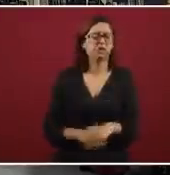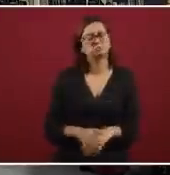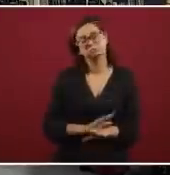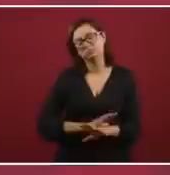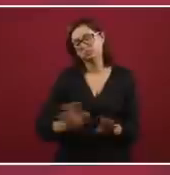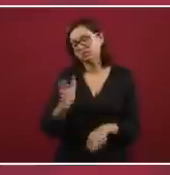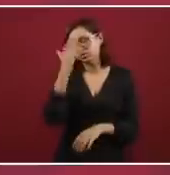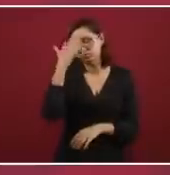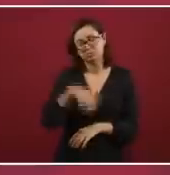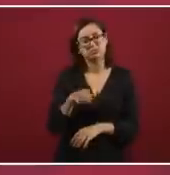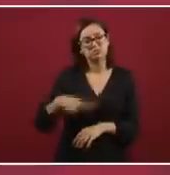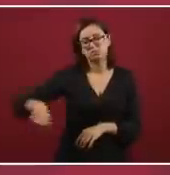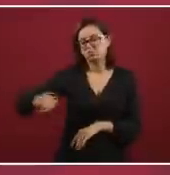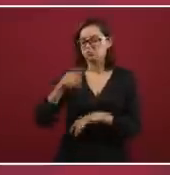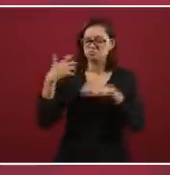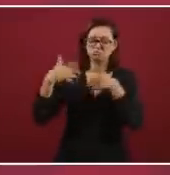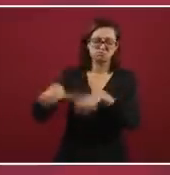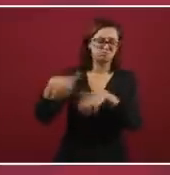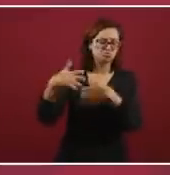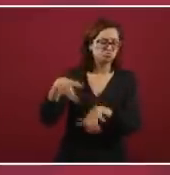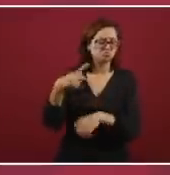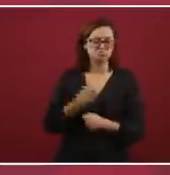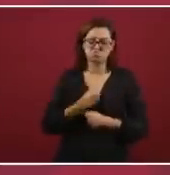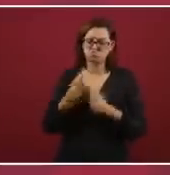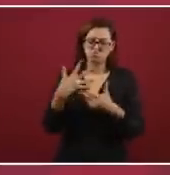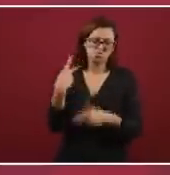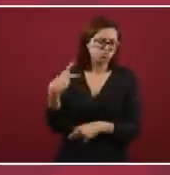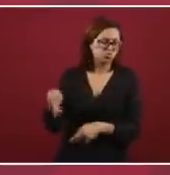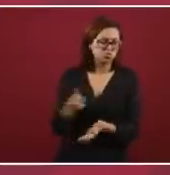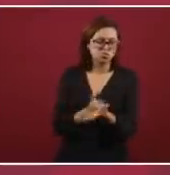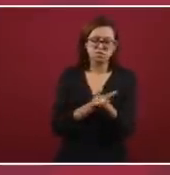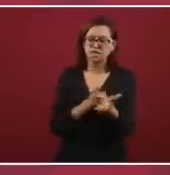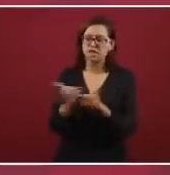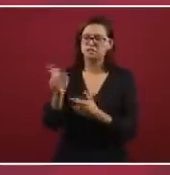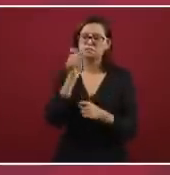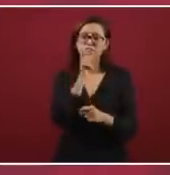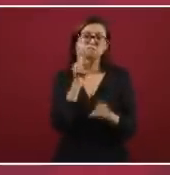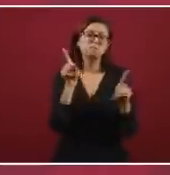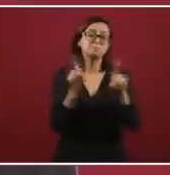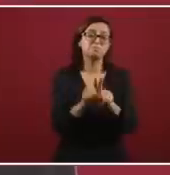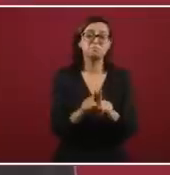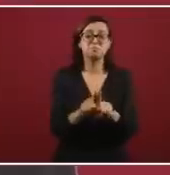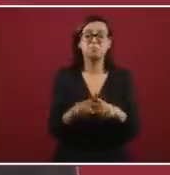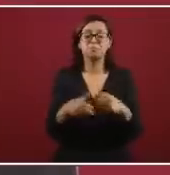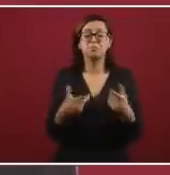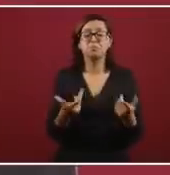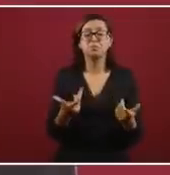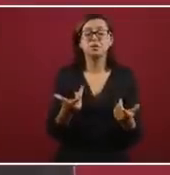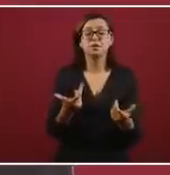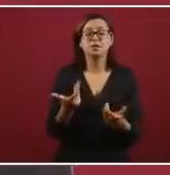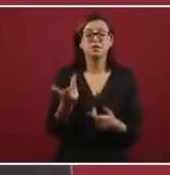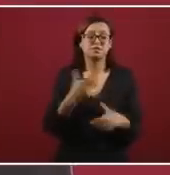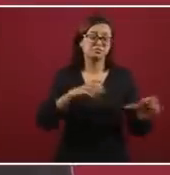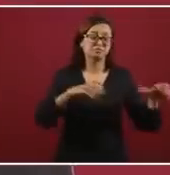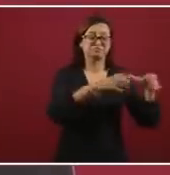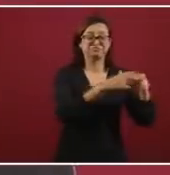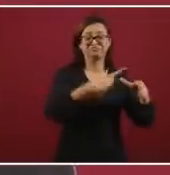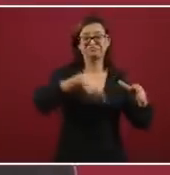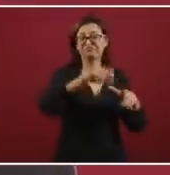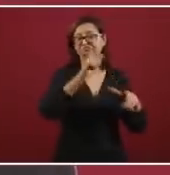derecho de manifestación. También eso molestó mucho a los